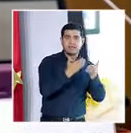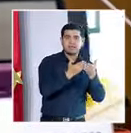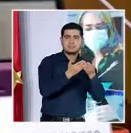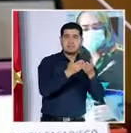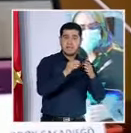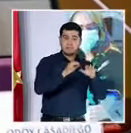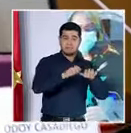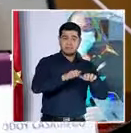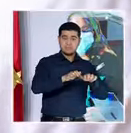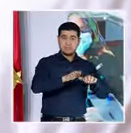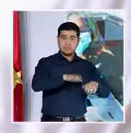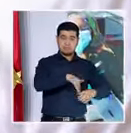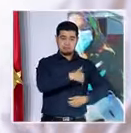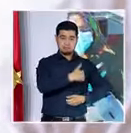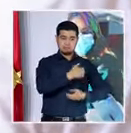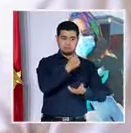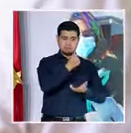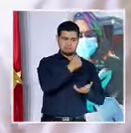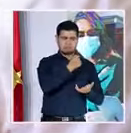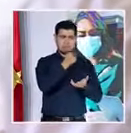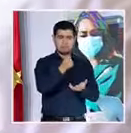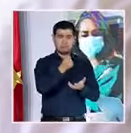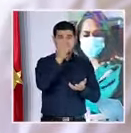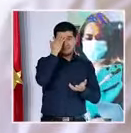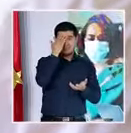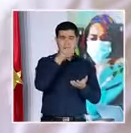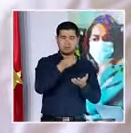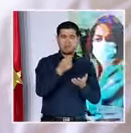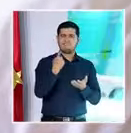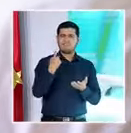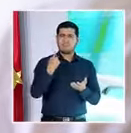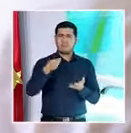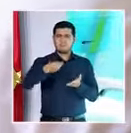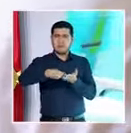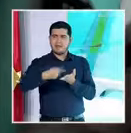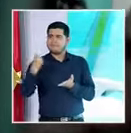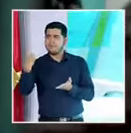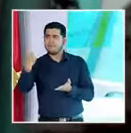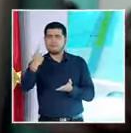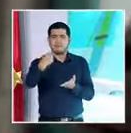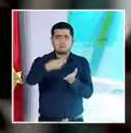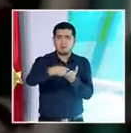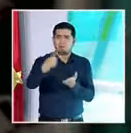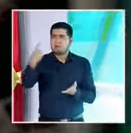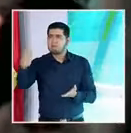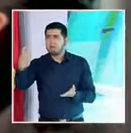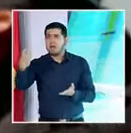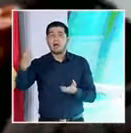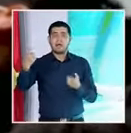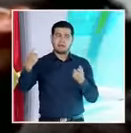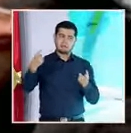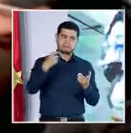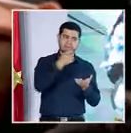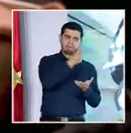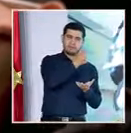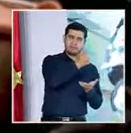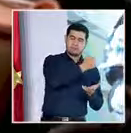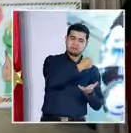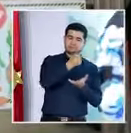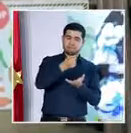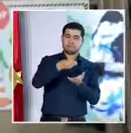de Hacienda, permitiendo que se lograra sanear la cartera con los servicios de salud que se le prestaron a la población pobre no